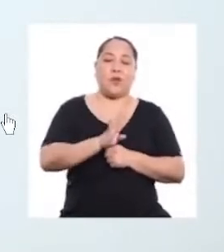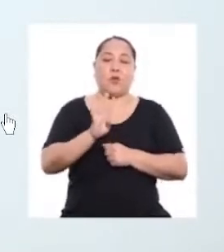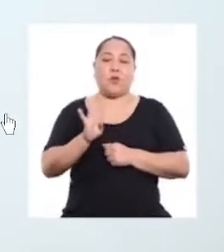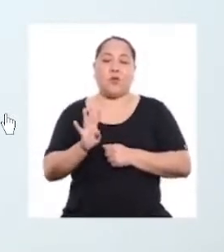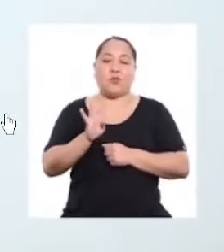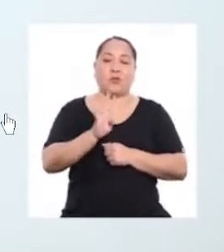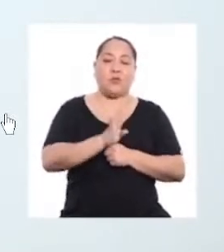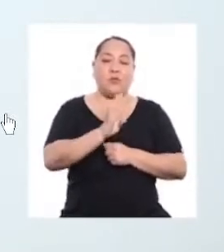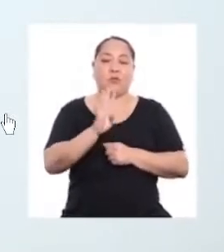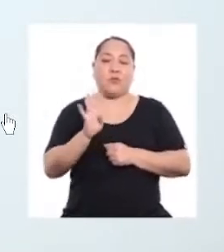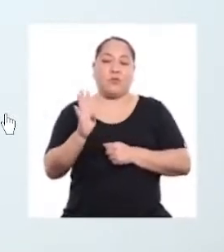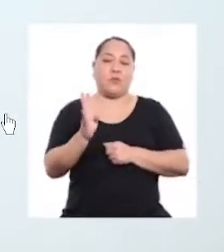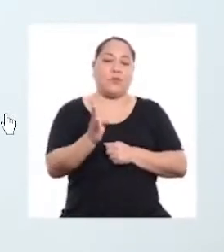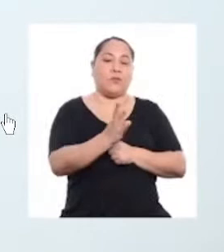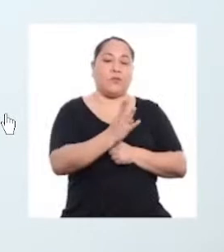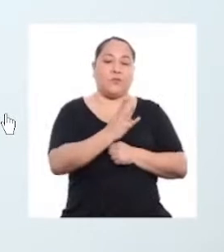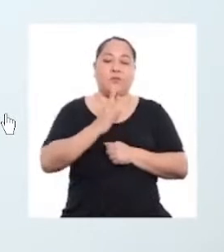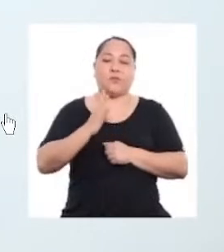3, 4.